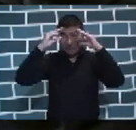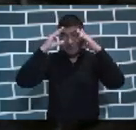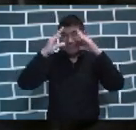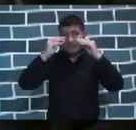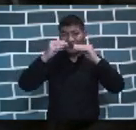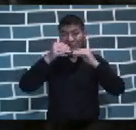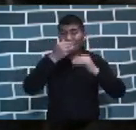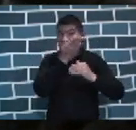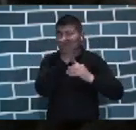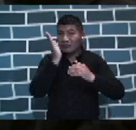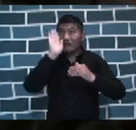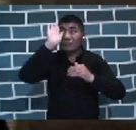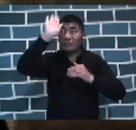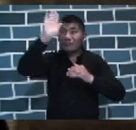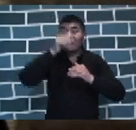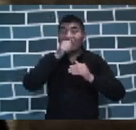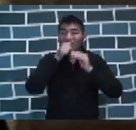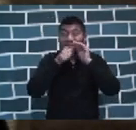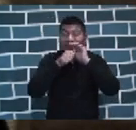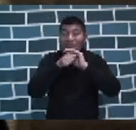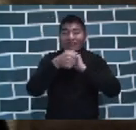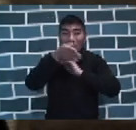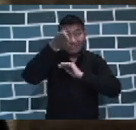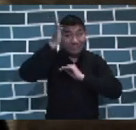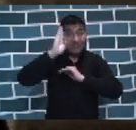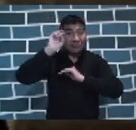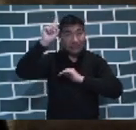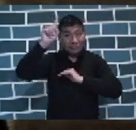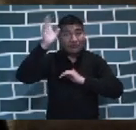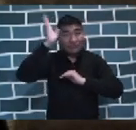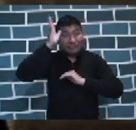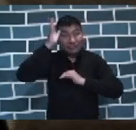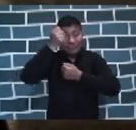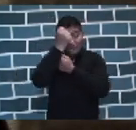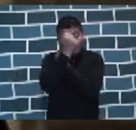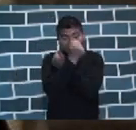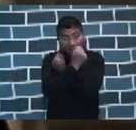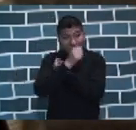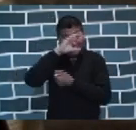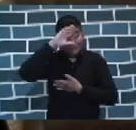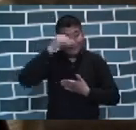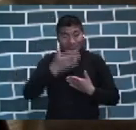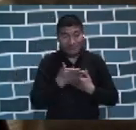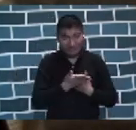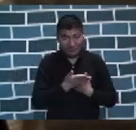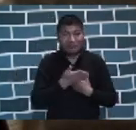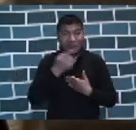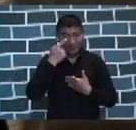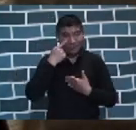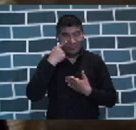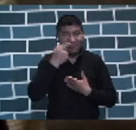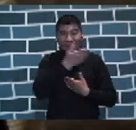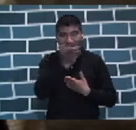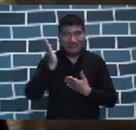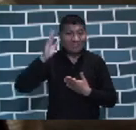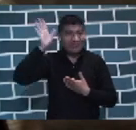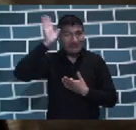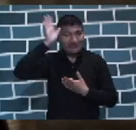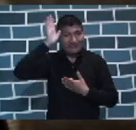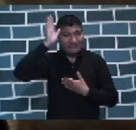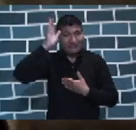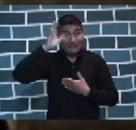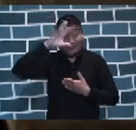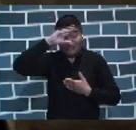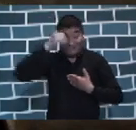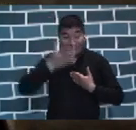íntimo de dios el padre ama al hijo porque conoce lo íntimo del padre y que el